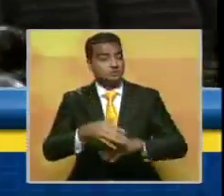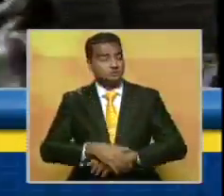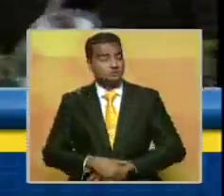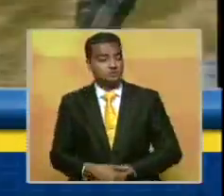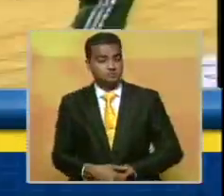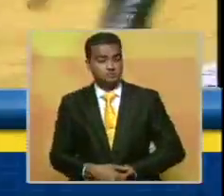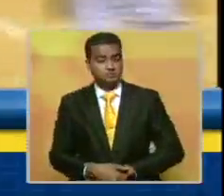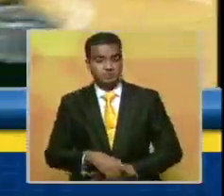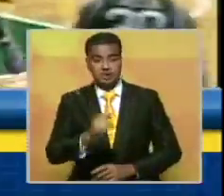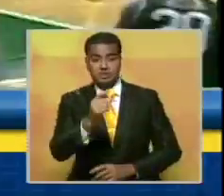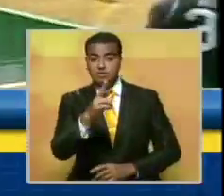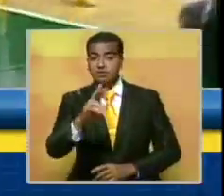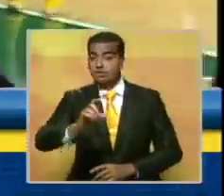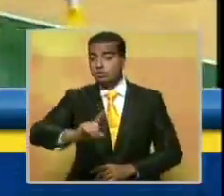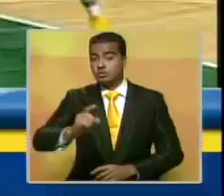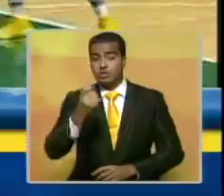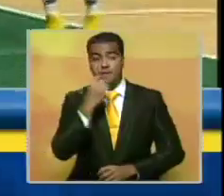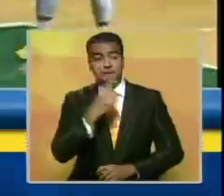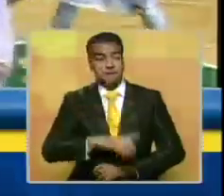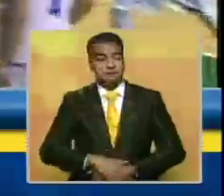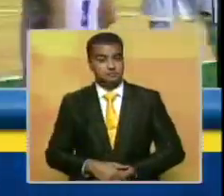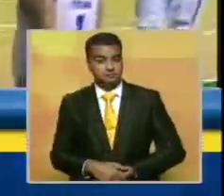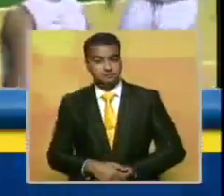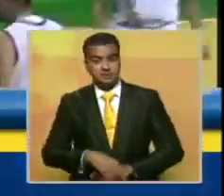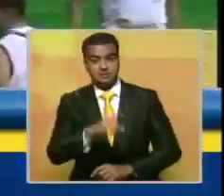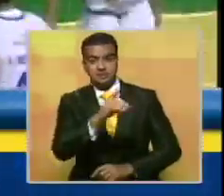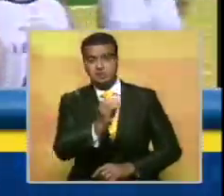de Toronto, sobre los Wizards de Washington,